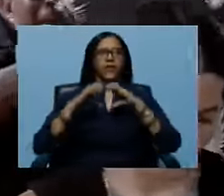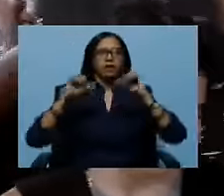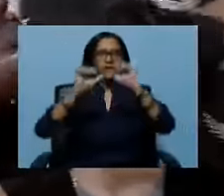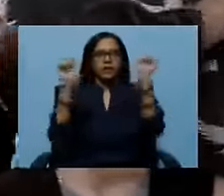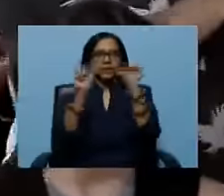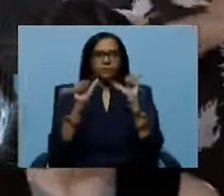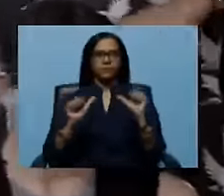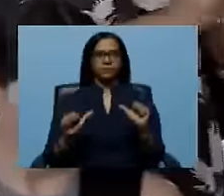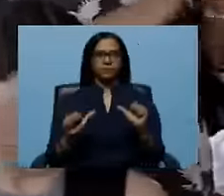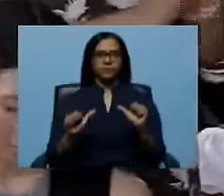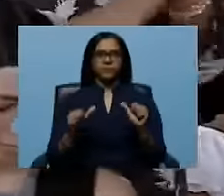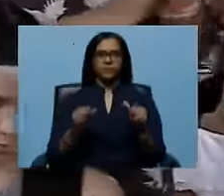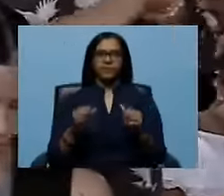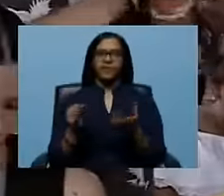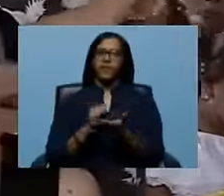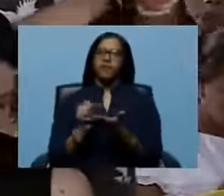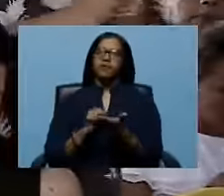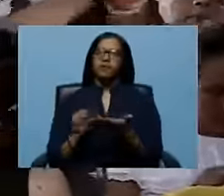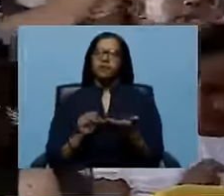Firmado.